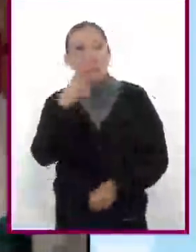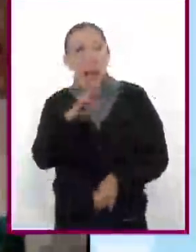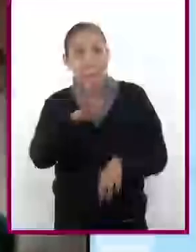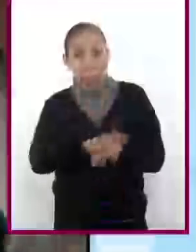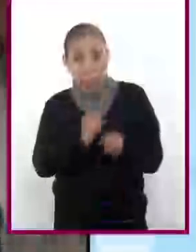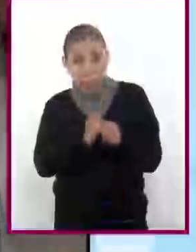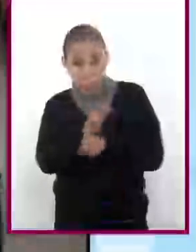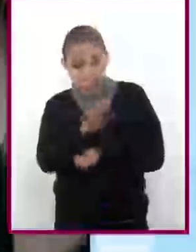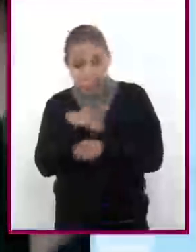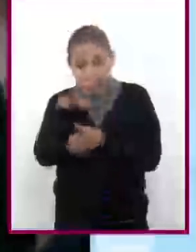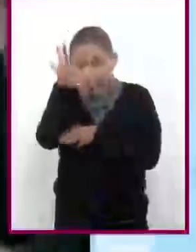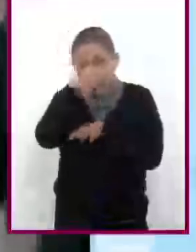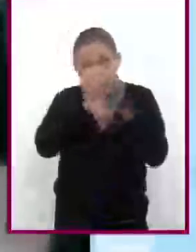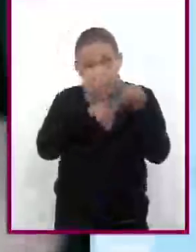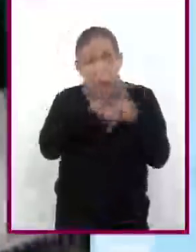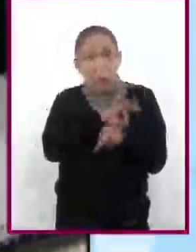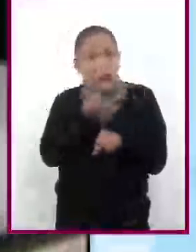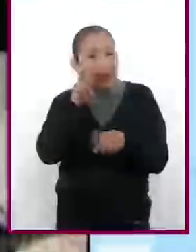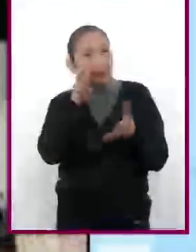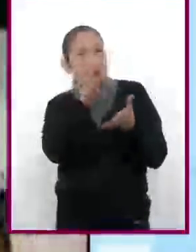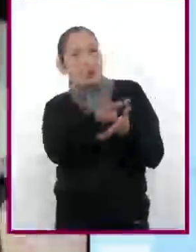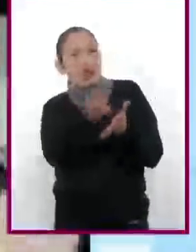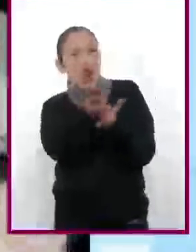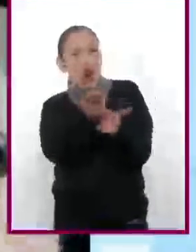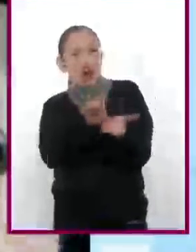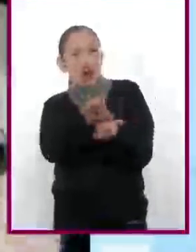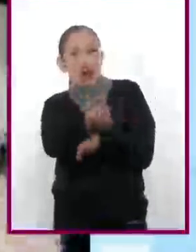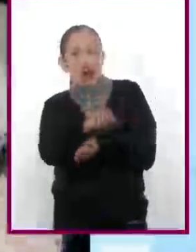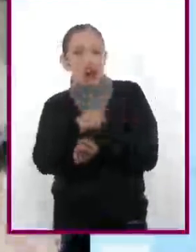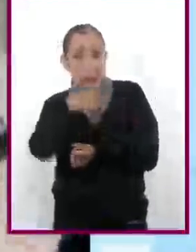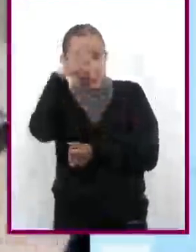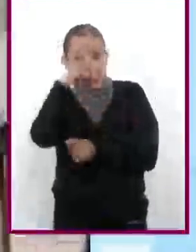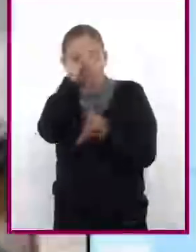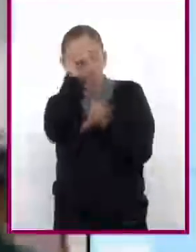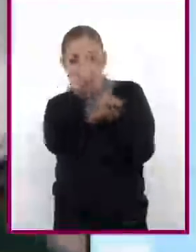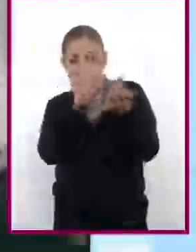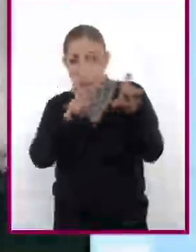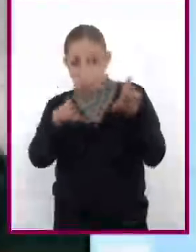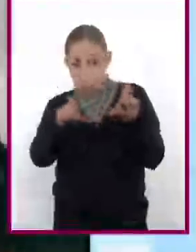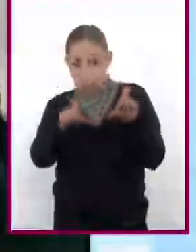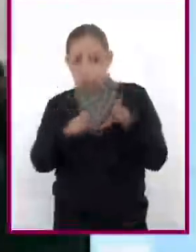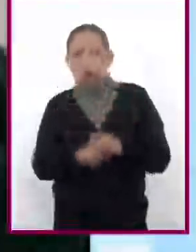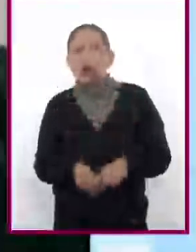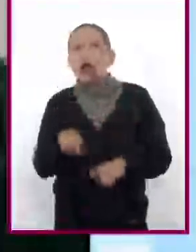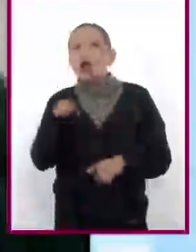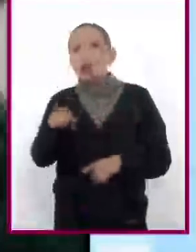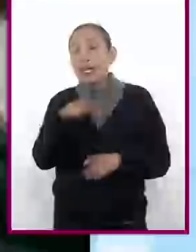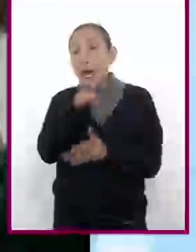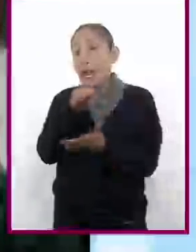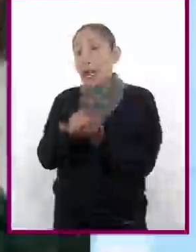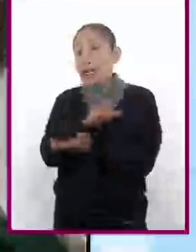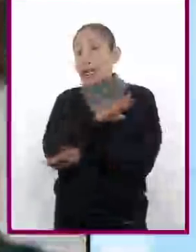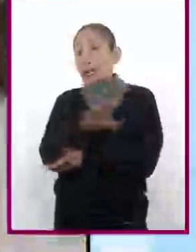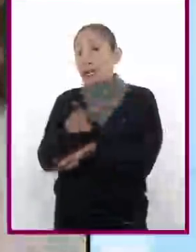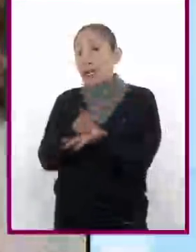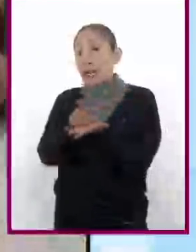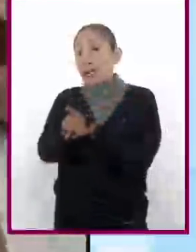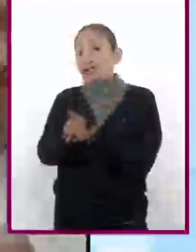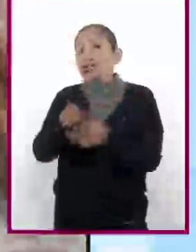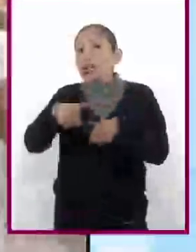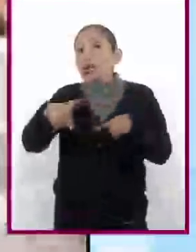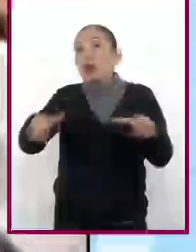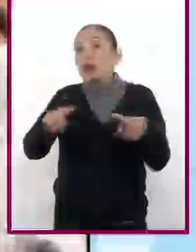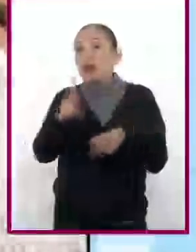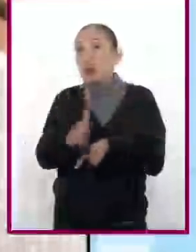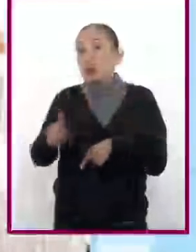obtener más información, puedes consultar la Constitución Política de los Estados Unidos Mexicanos y la Ley General de los Derechos